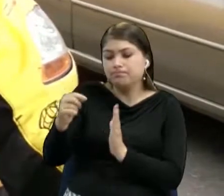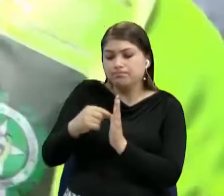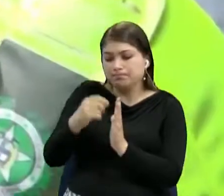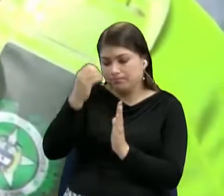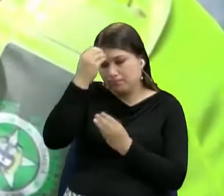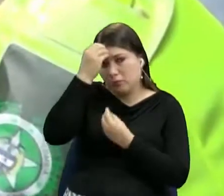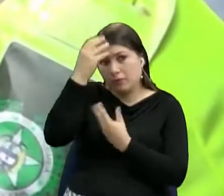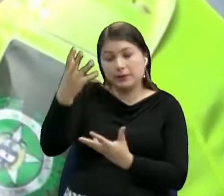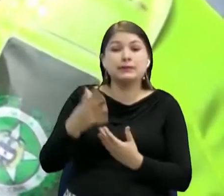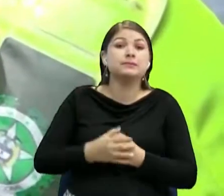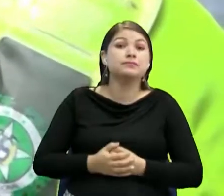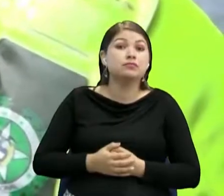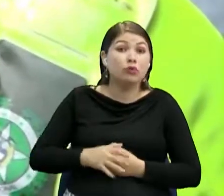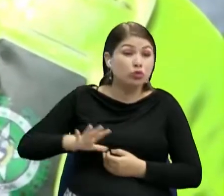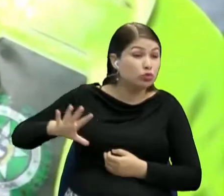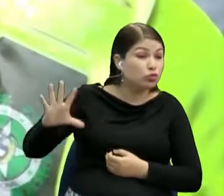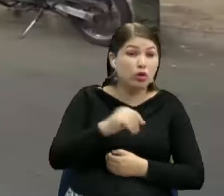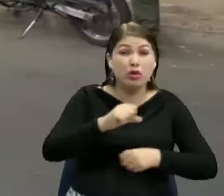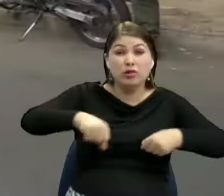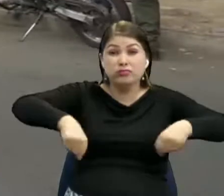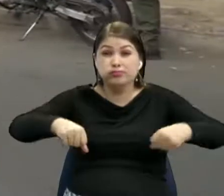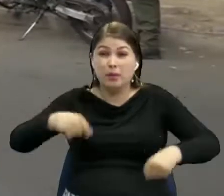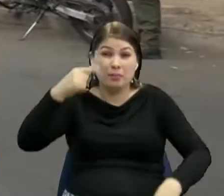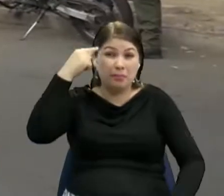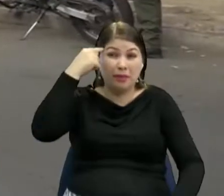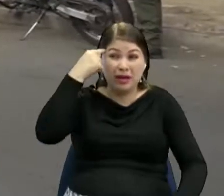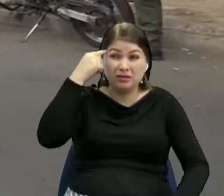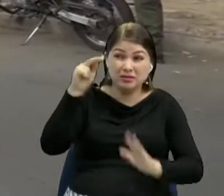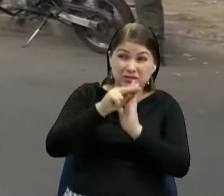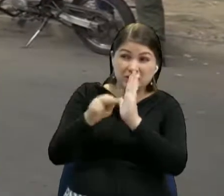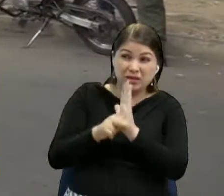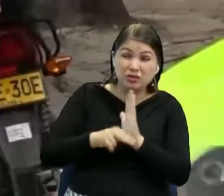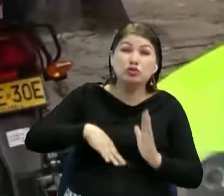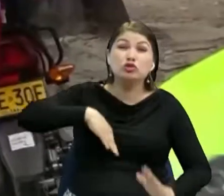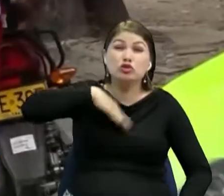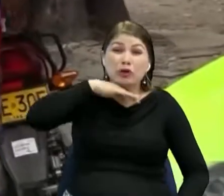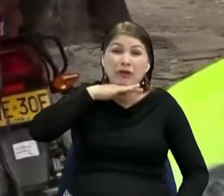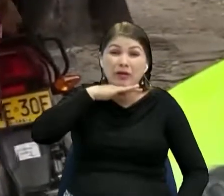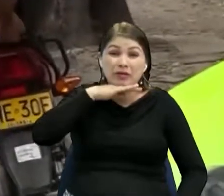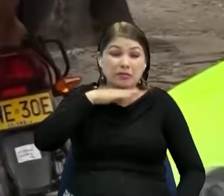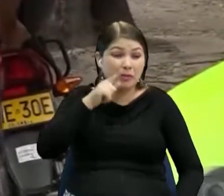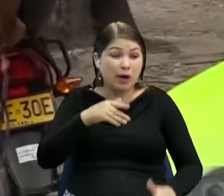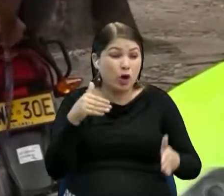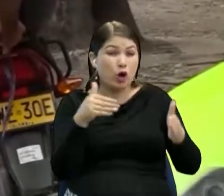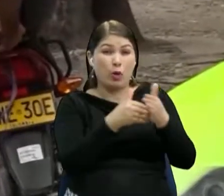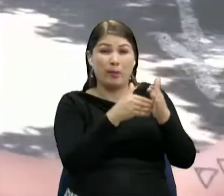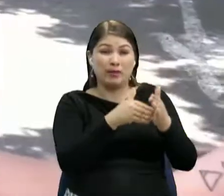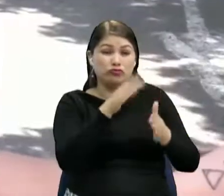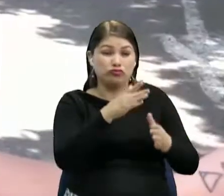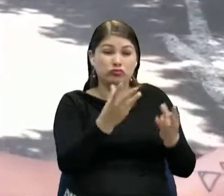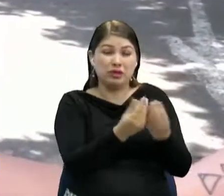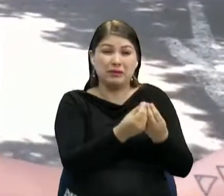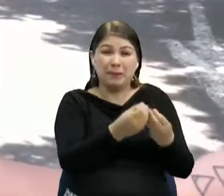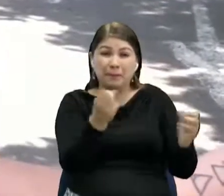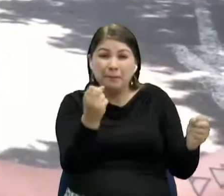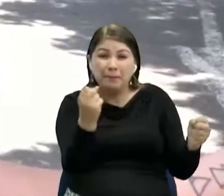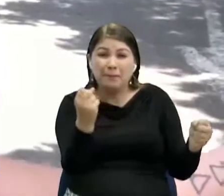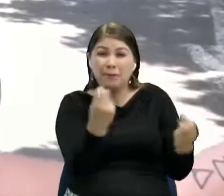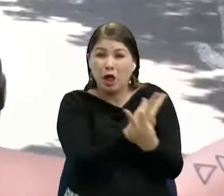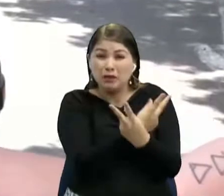sin embargo no todos los conductores piensan que estas medidas son suficientes para combatir la delincuencia con formato